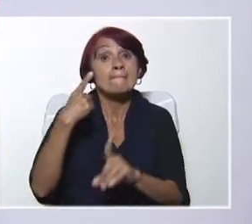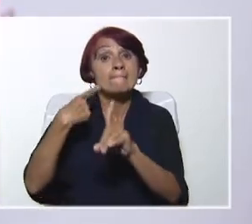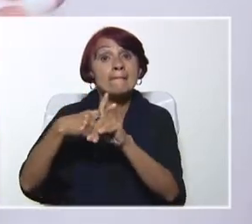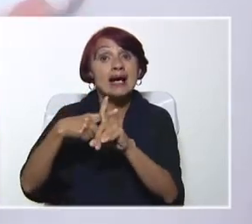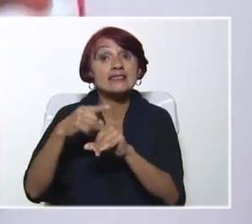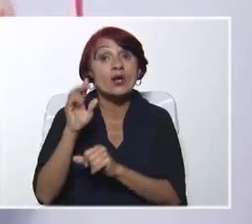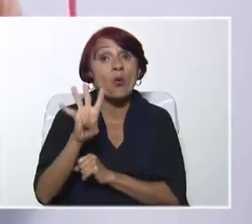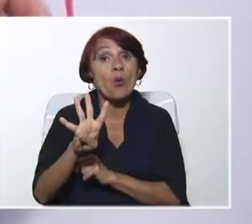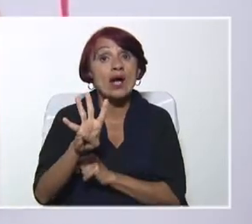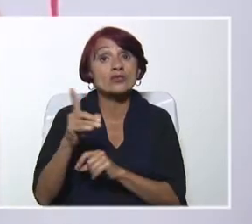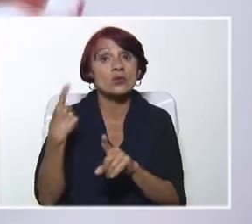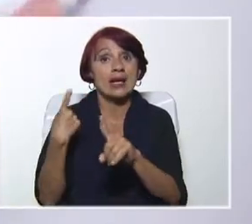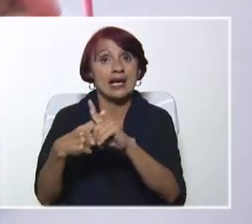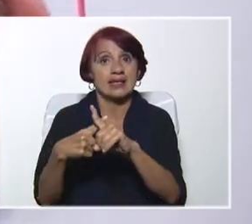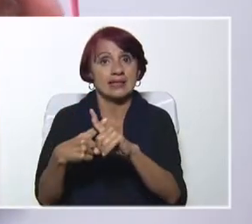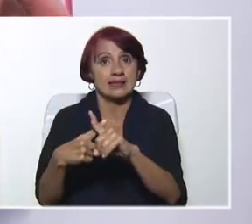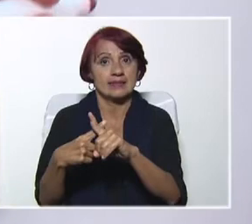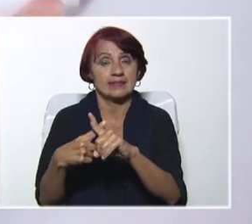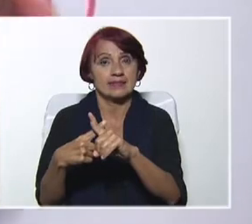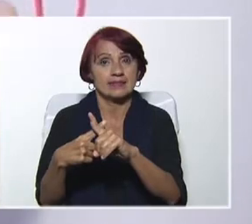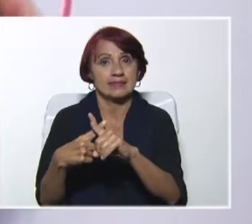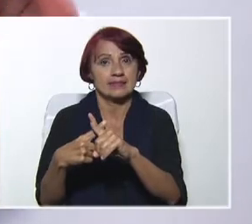más 4x.